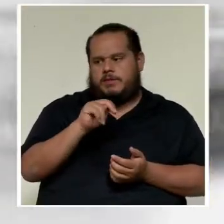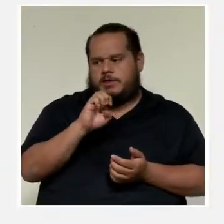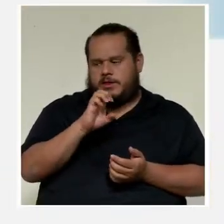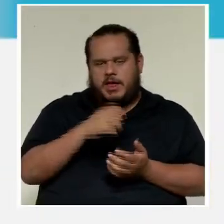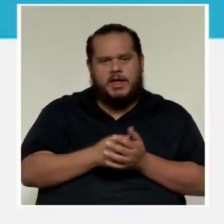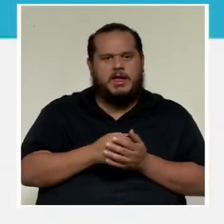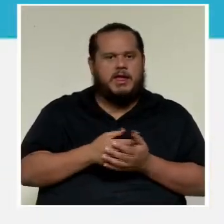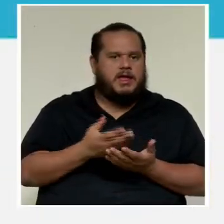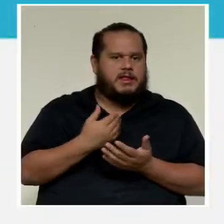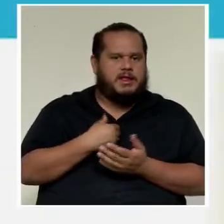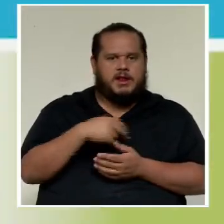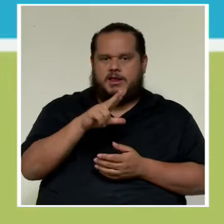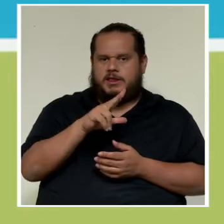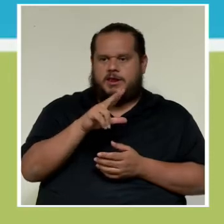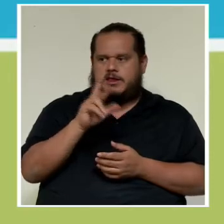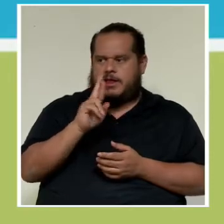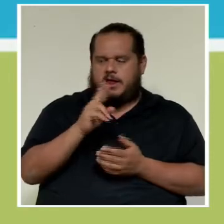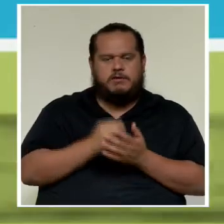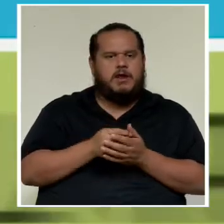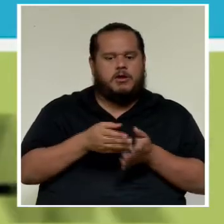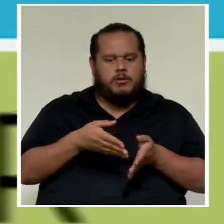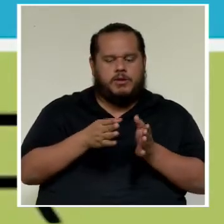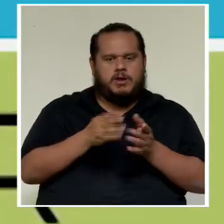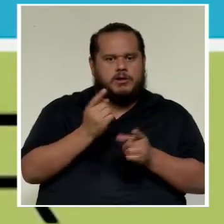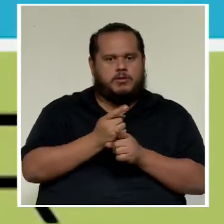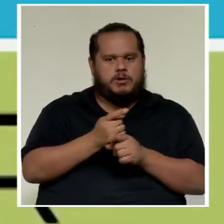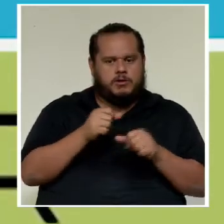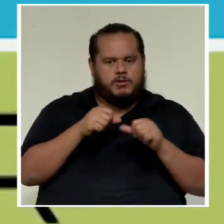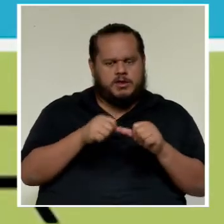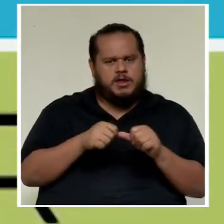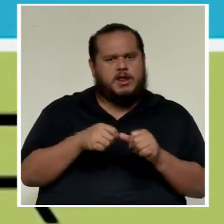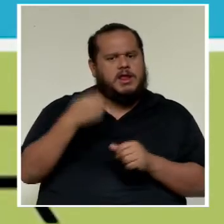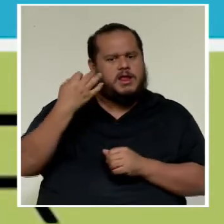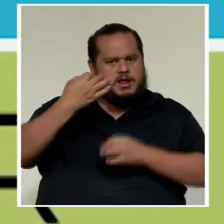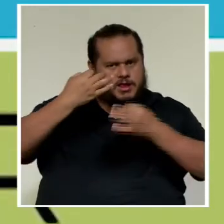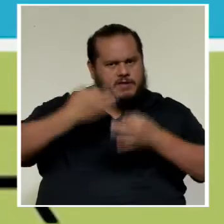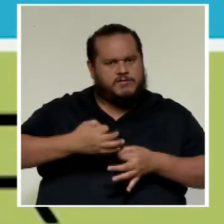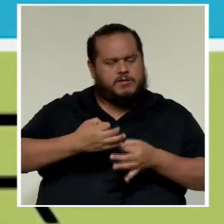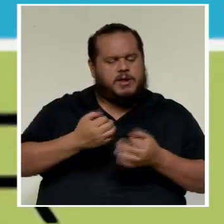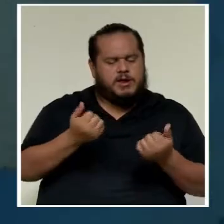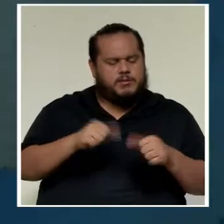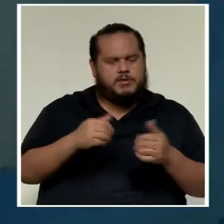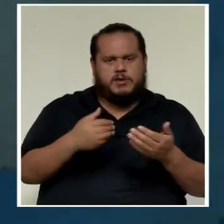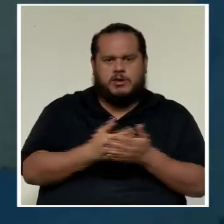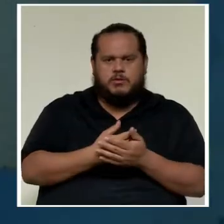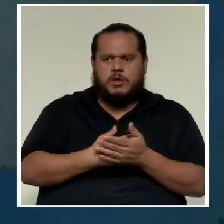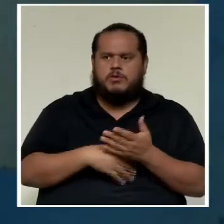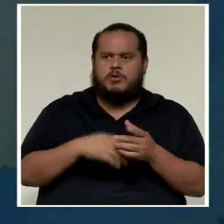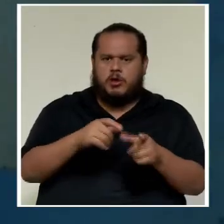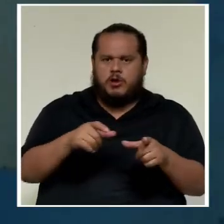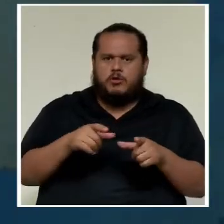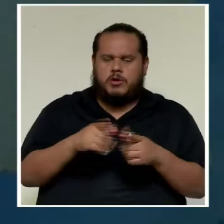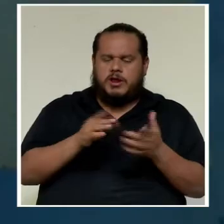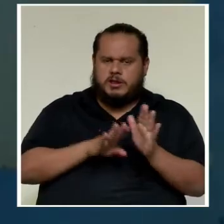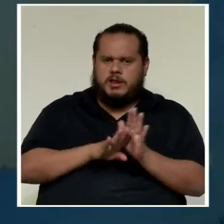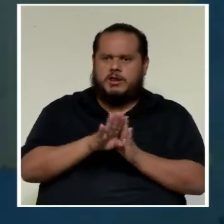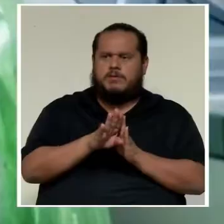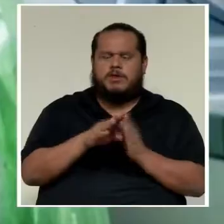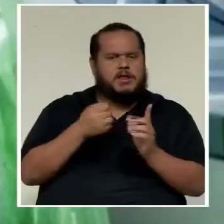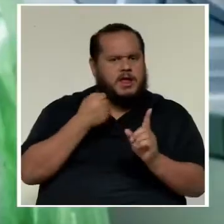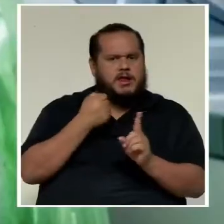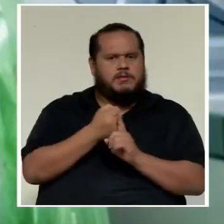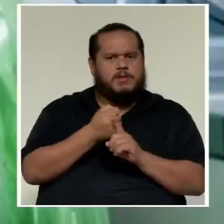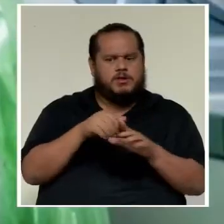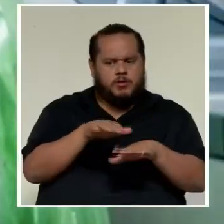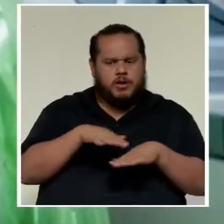las 3R como el camino correcto a seguir y afirma que la aprobación de nuevos rellenos únicamente incrementa el impacto ambiental.